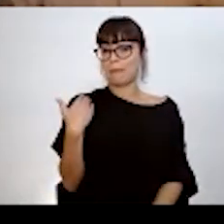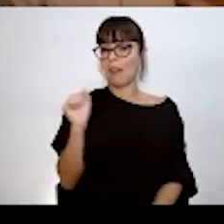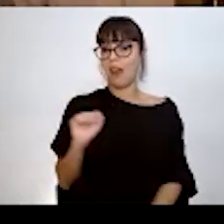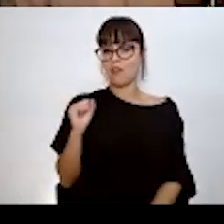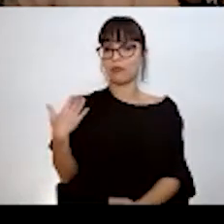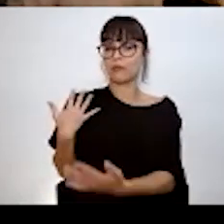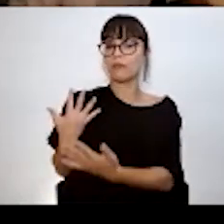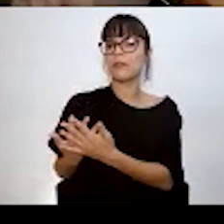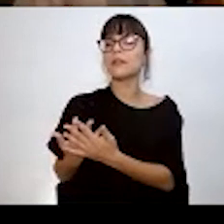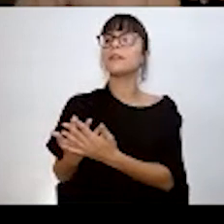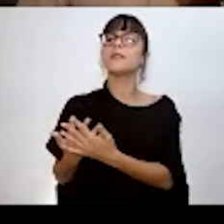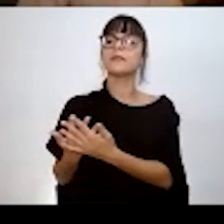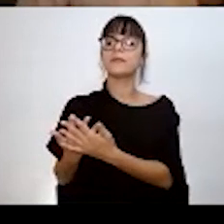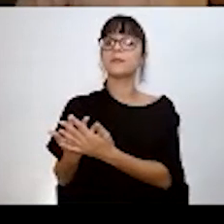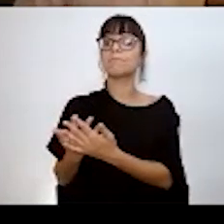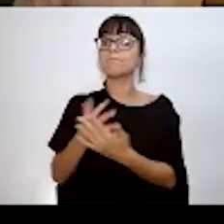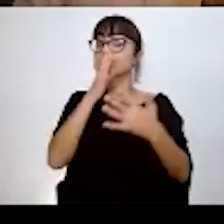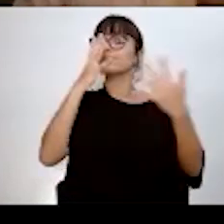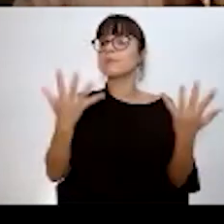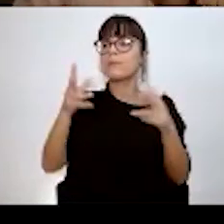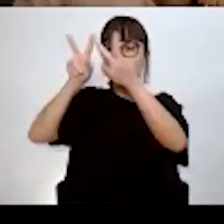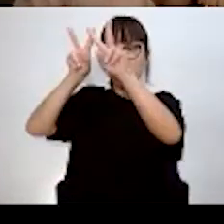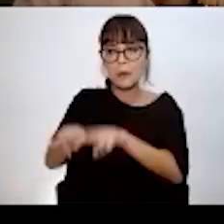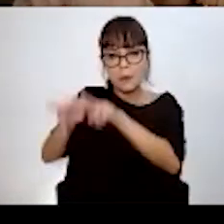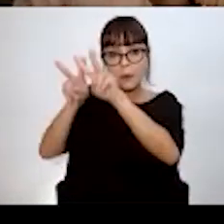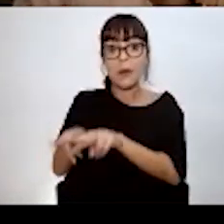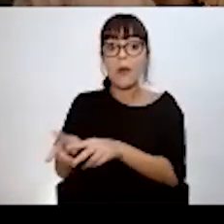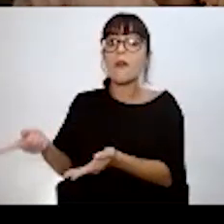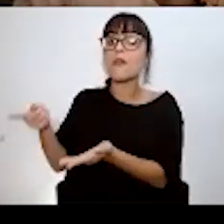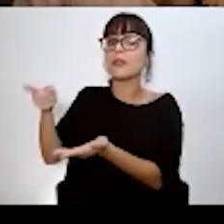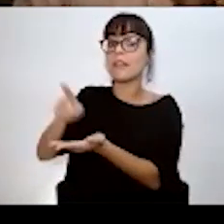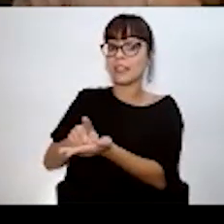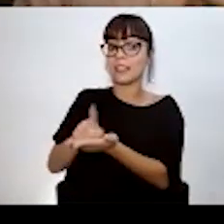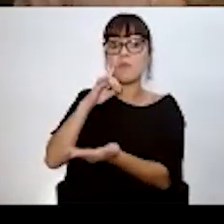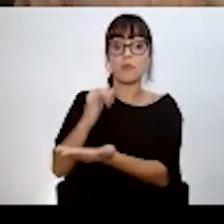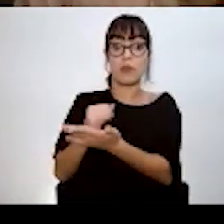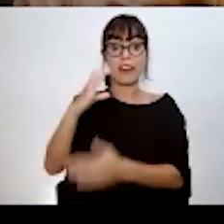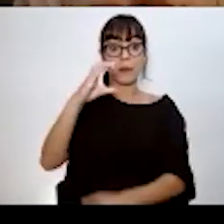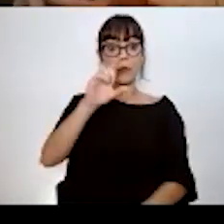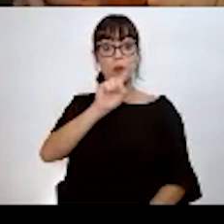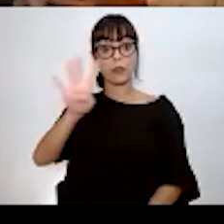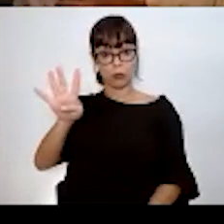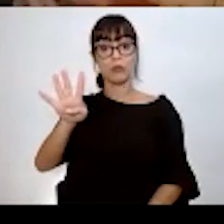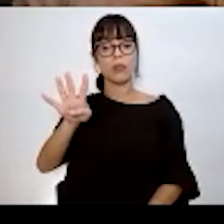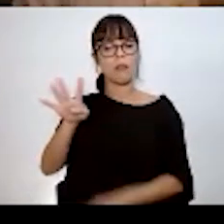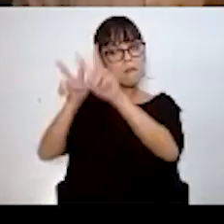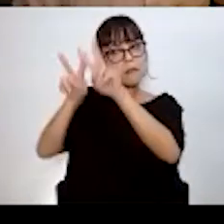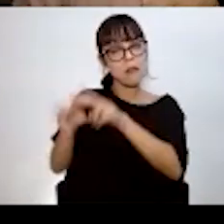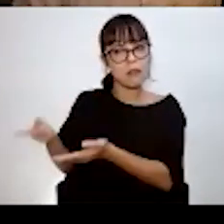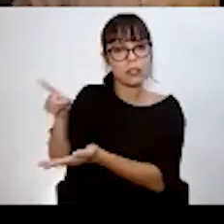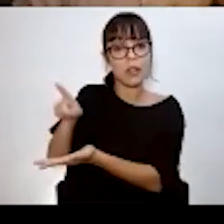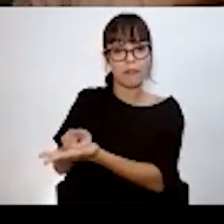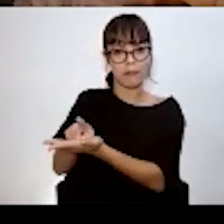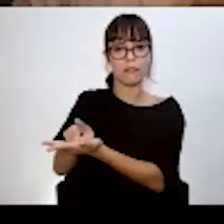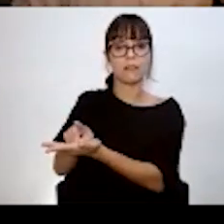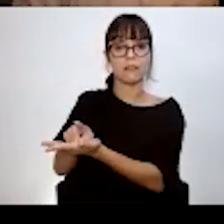está procediendo a una revisión crítica del carbono 14, como es necesaria una revisión crítica de todos los procedimientos